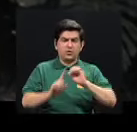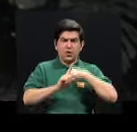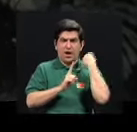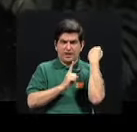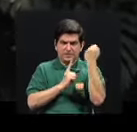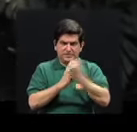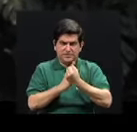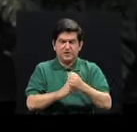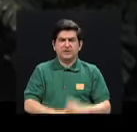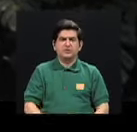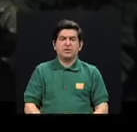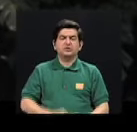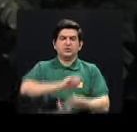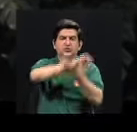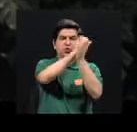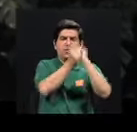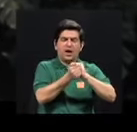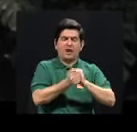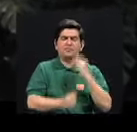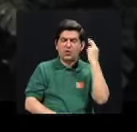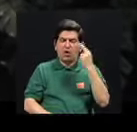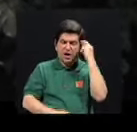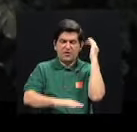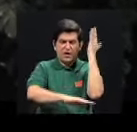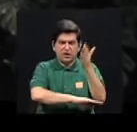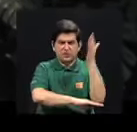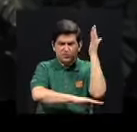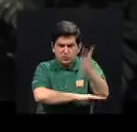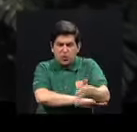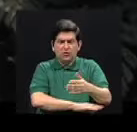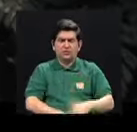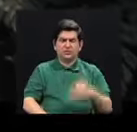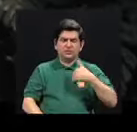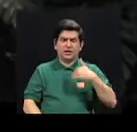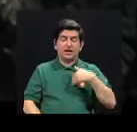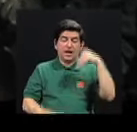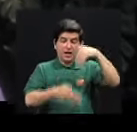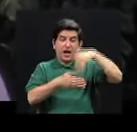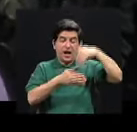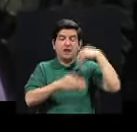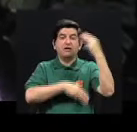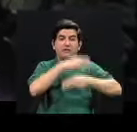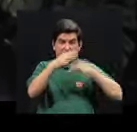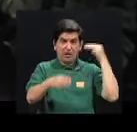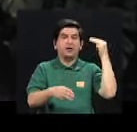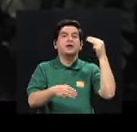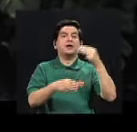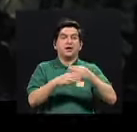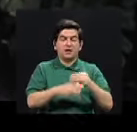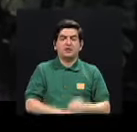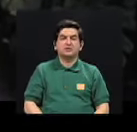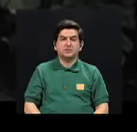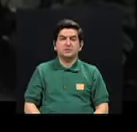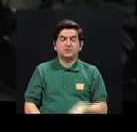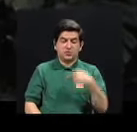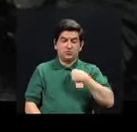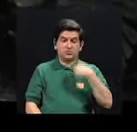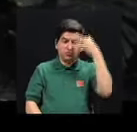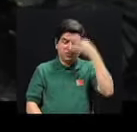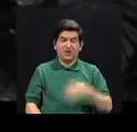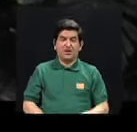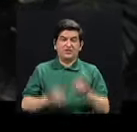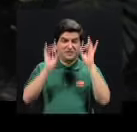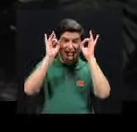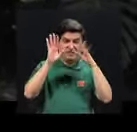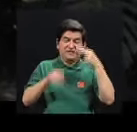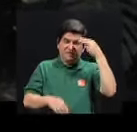bajo condiciones de cambio por deforestación. Tuvimos ese récord mundial de dudoso honor, me